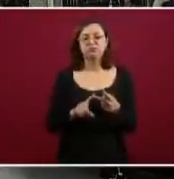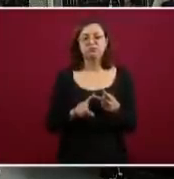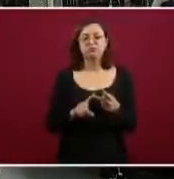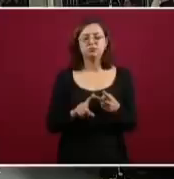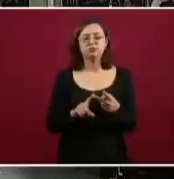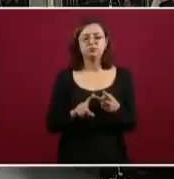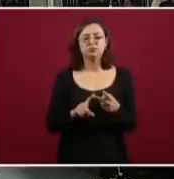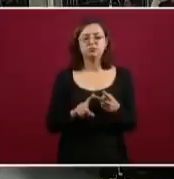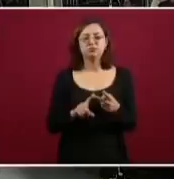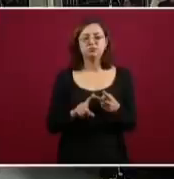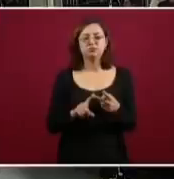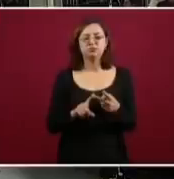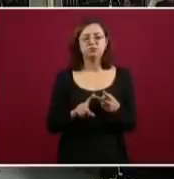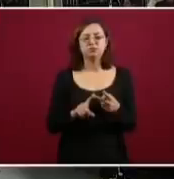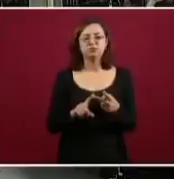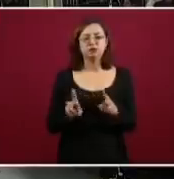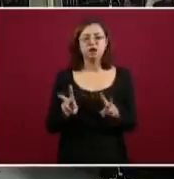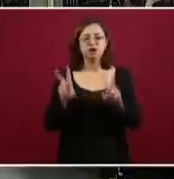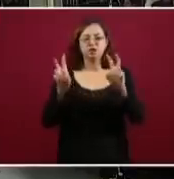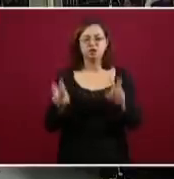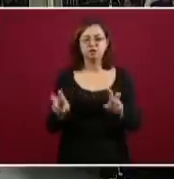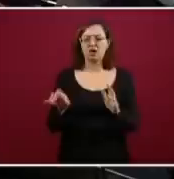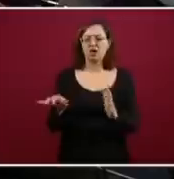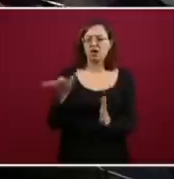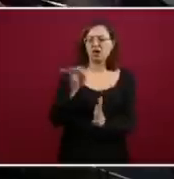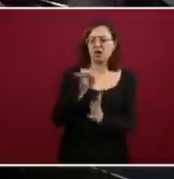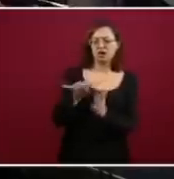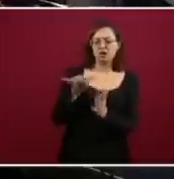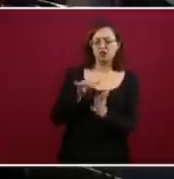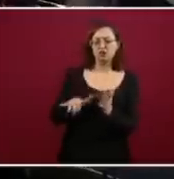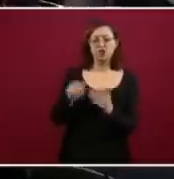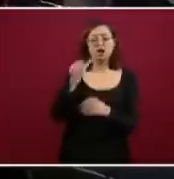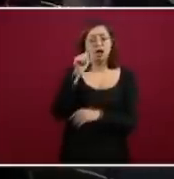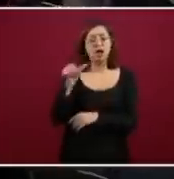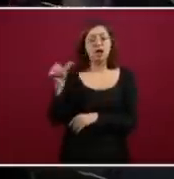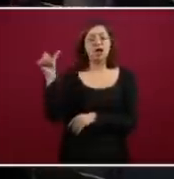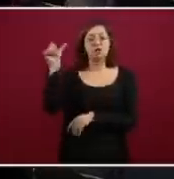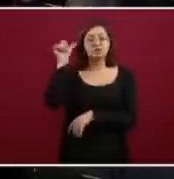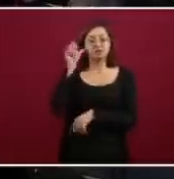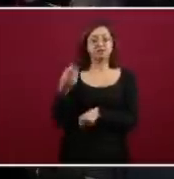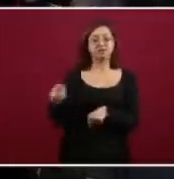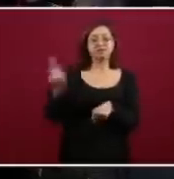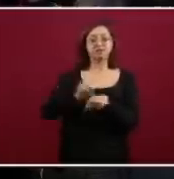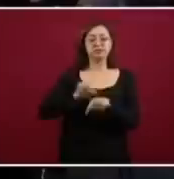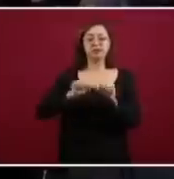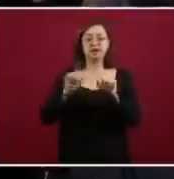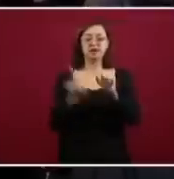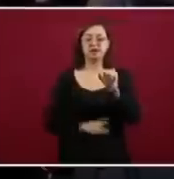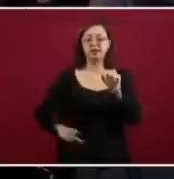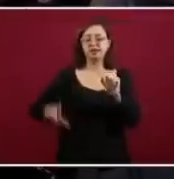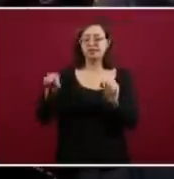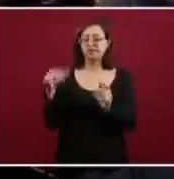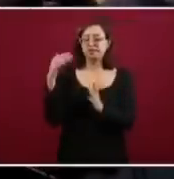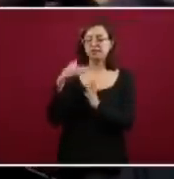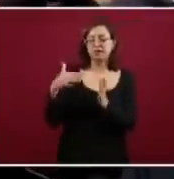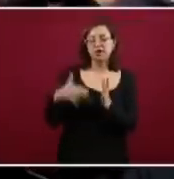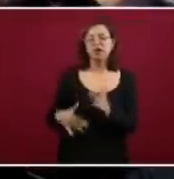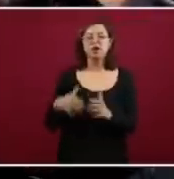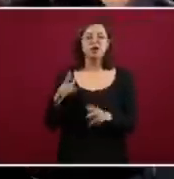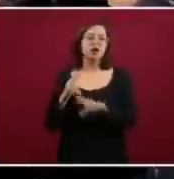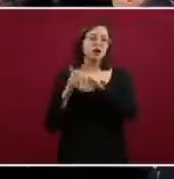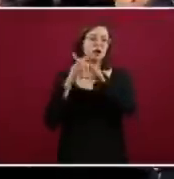de la lectura el día de ayer se celebró en méxico el día nacional del libro por motivo del natalicio sor juana inés de la